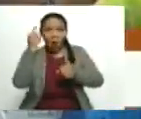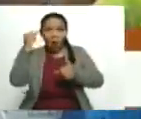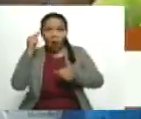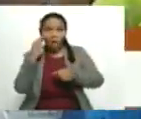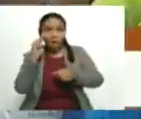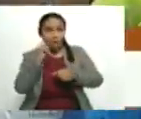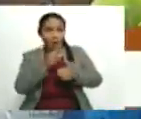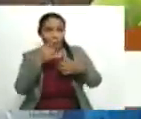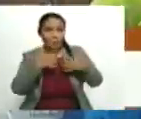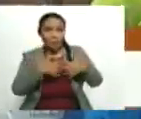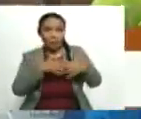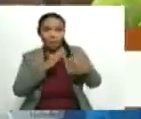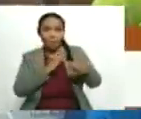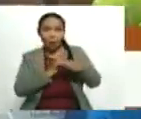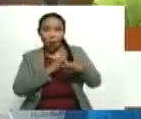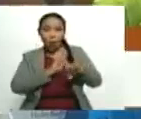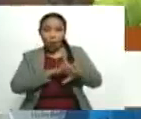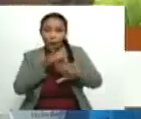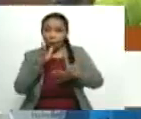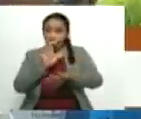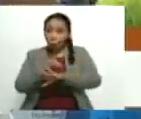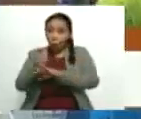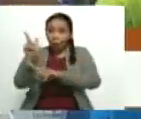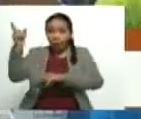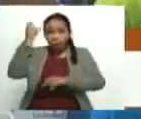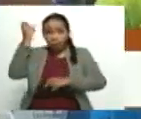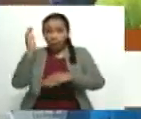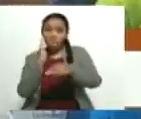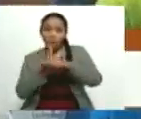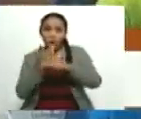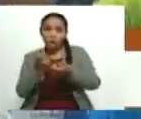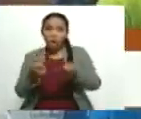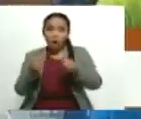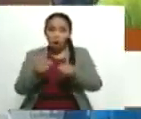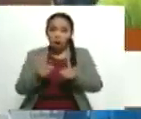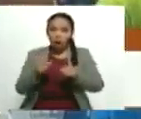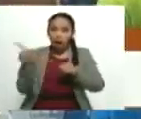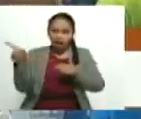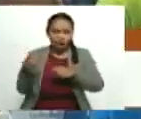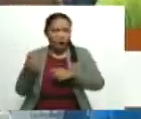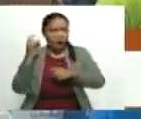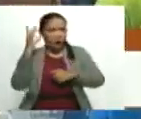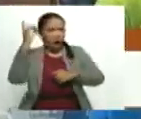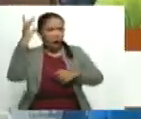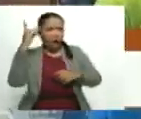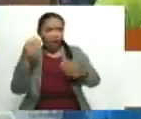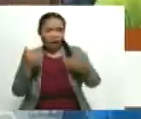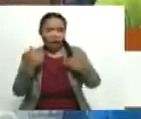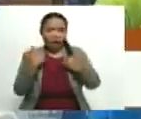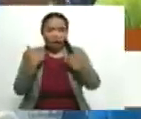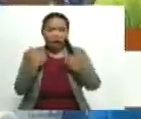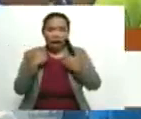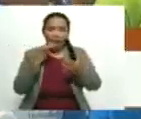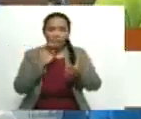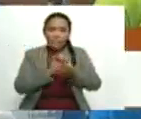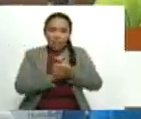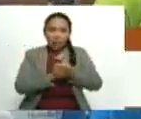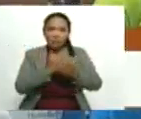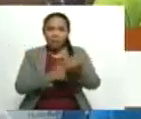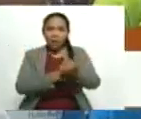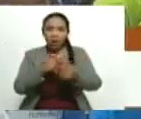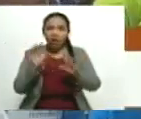que vio que su empresa se paralizó por culpa de ellos, le van a echar el cuento a aquellos que han sufrido pérdidas de amigos,